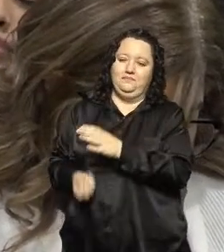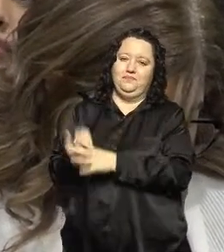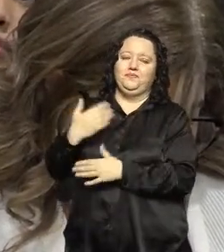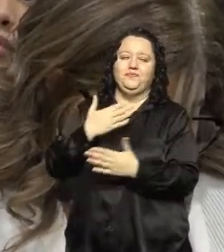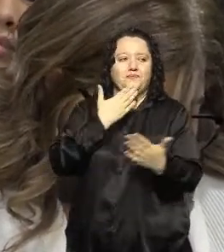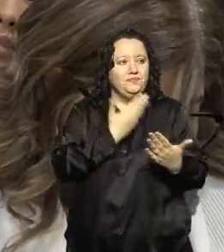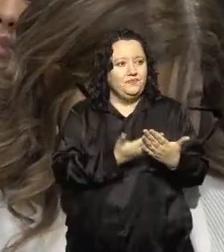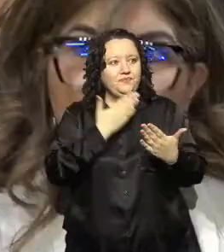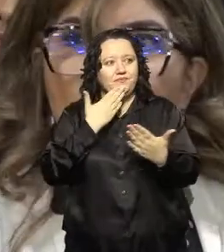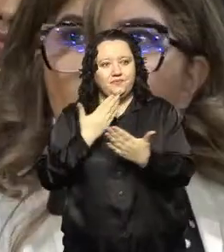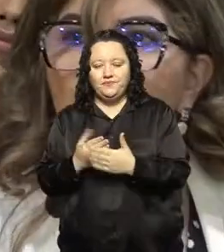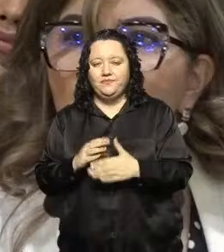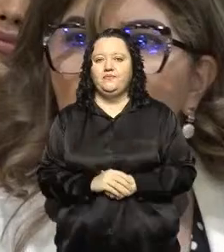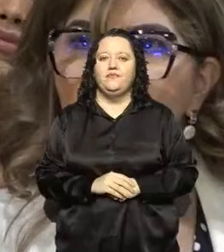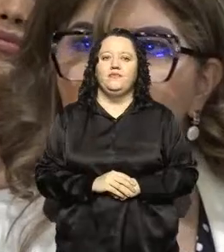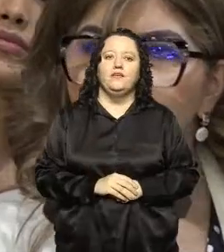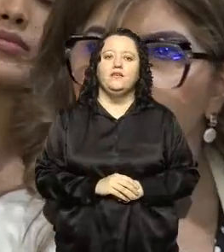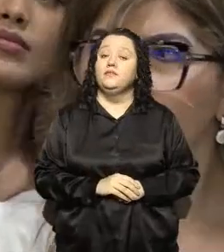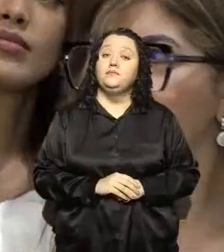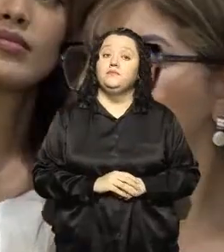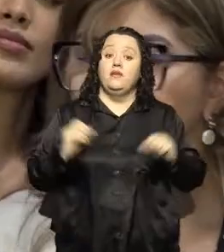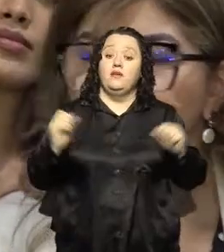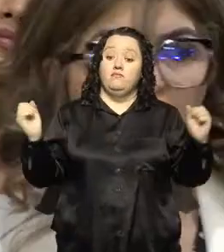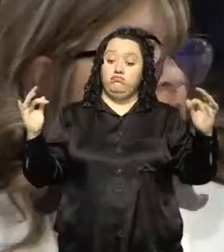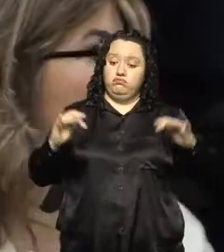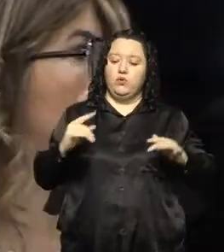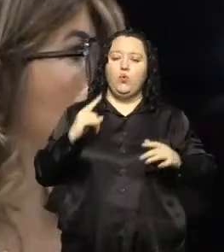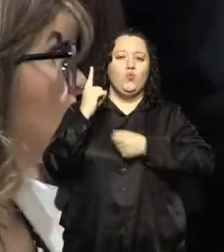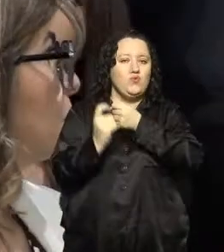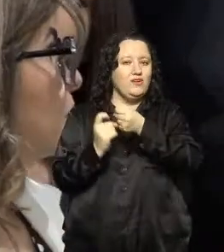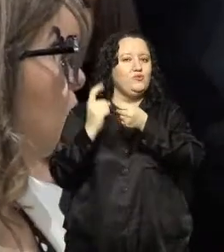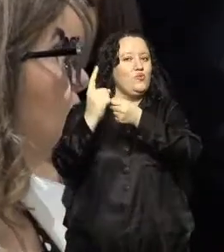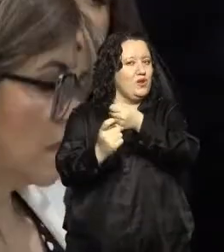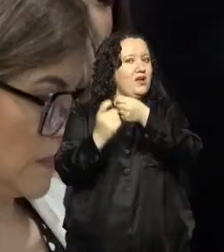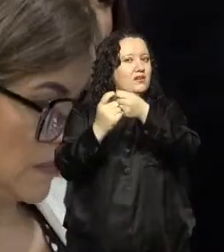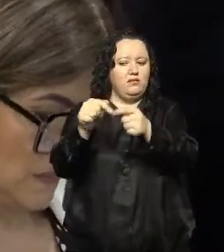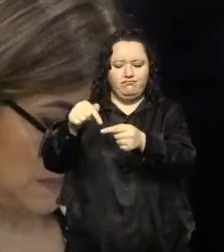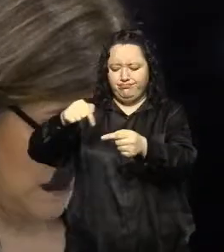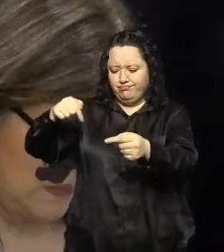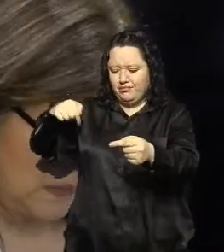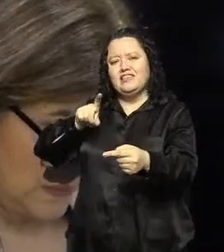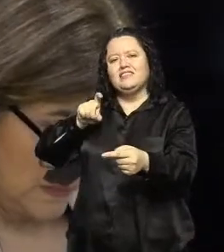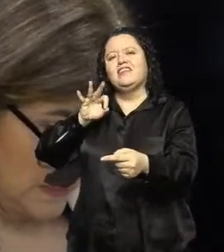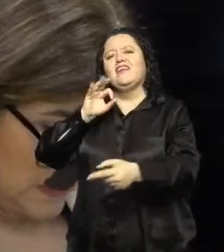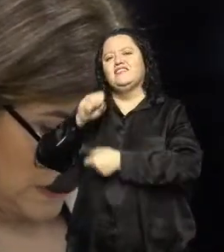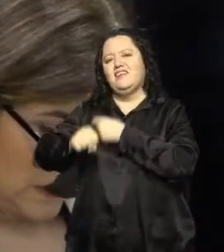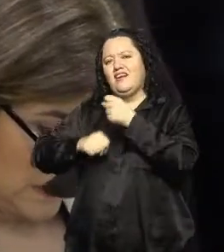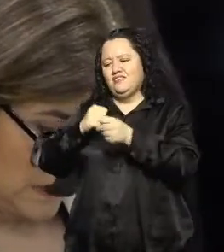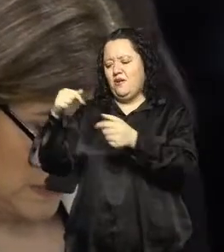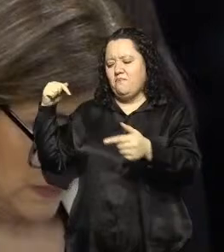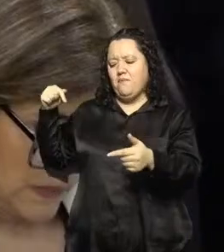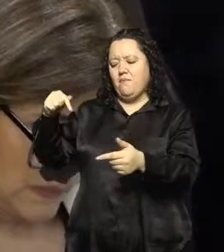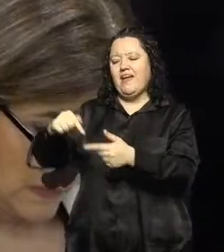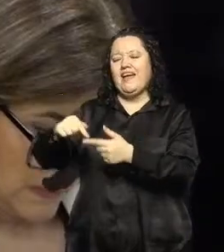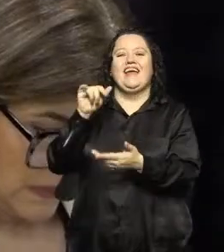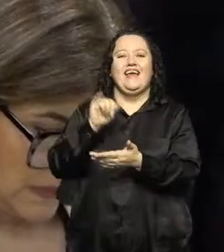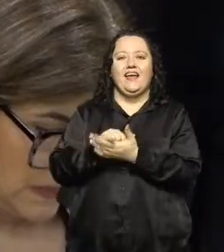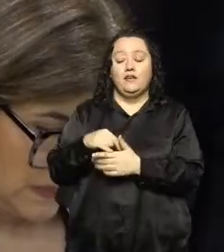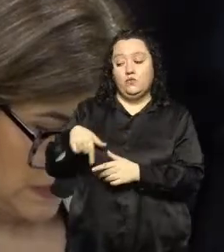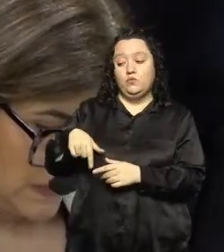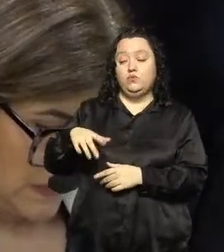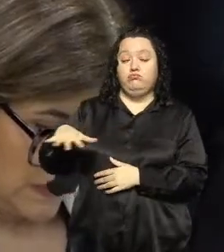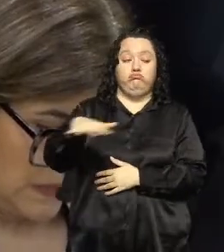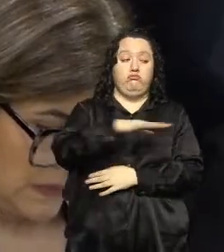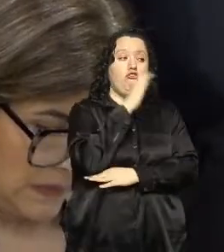Es especial. Es especial este encuentro anual que ya con 63 años a cuestas está identificado entre los